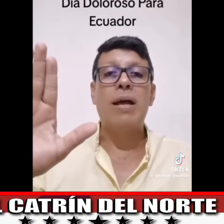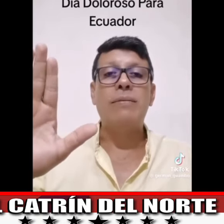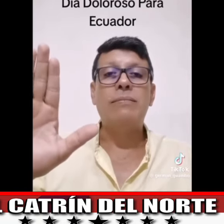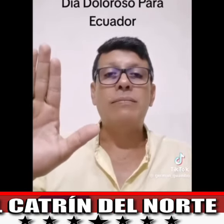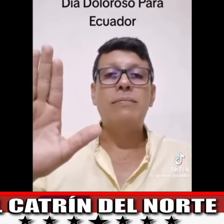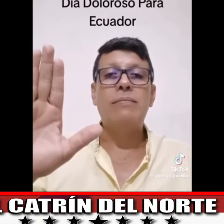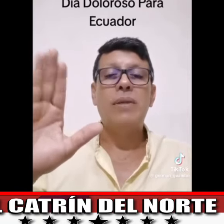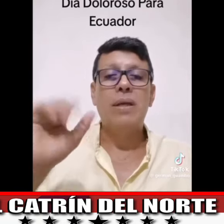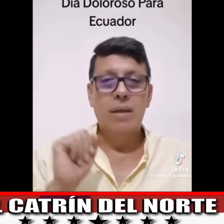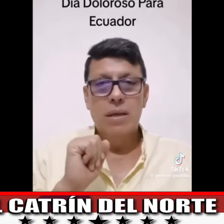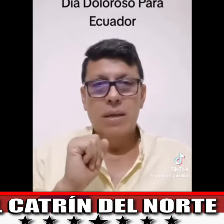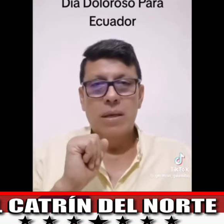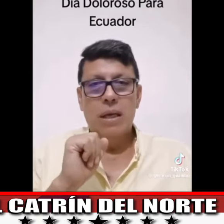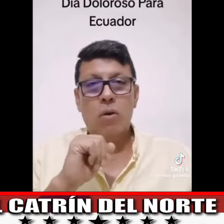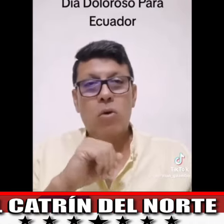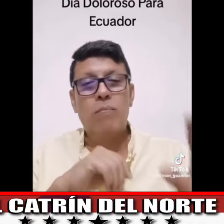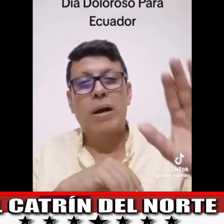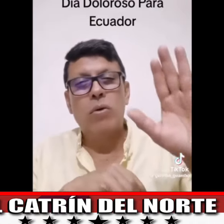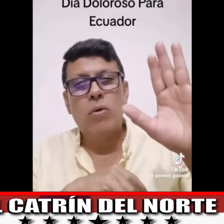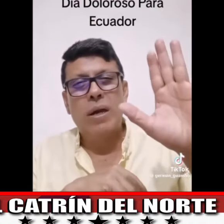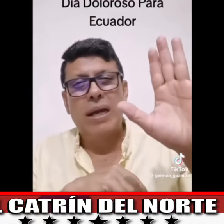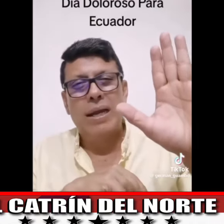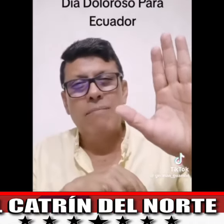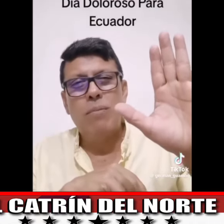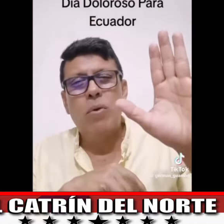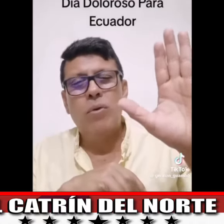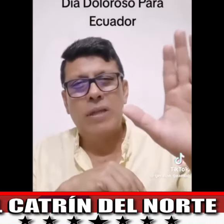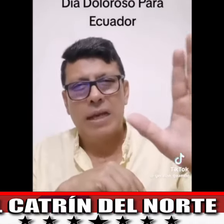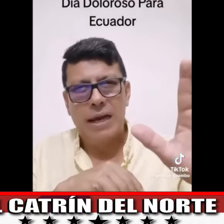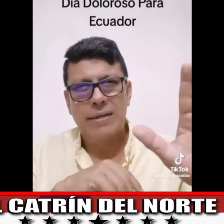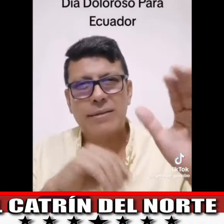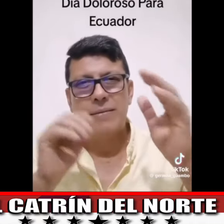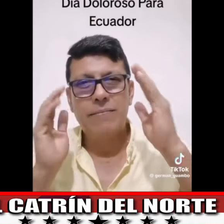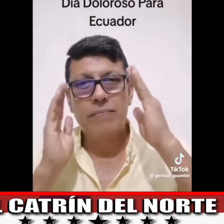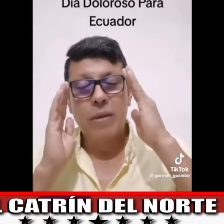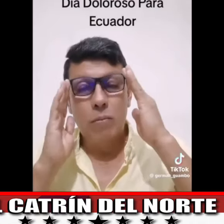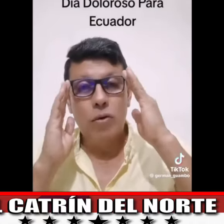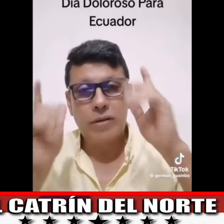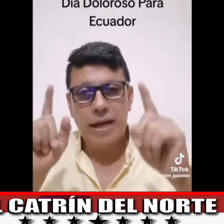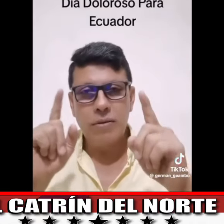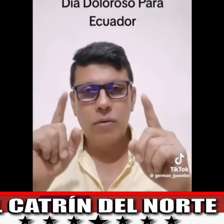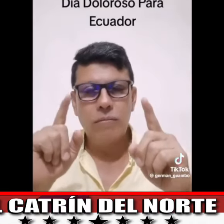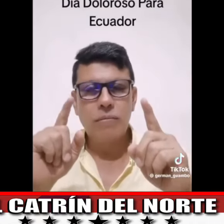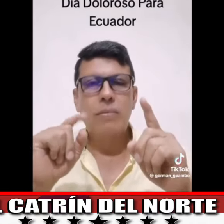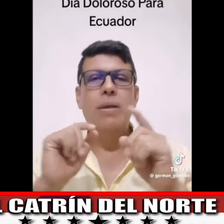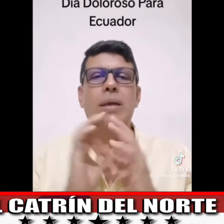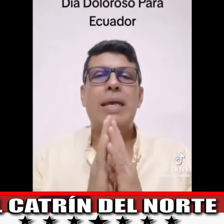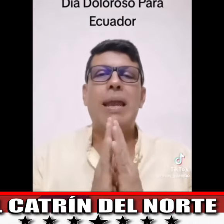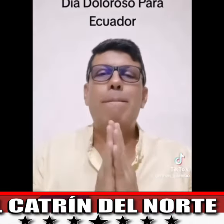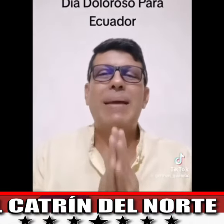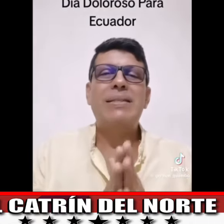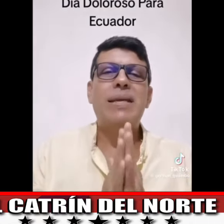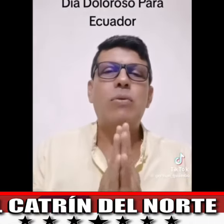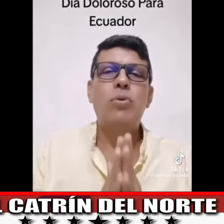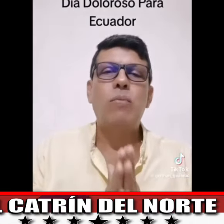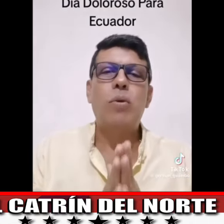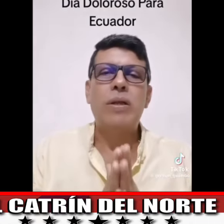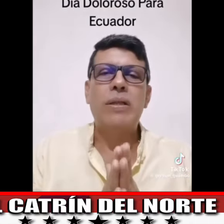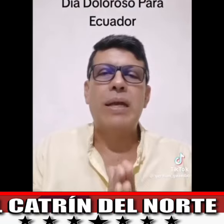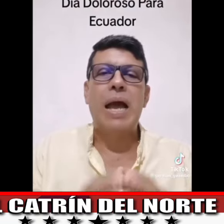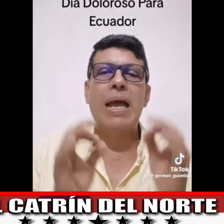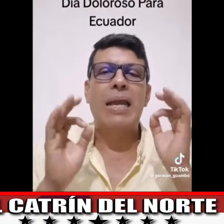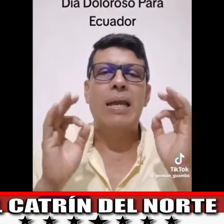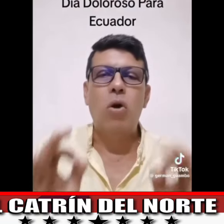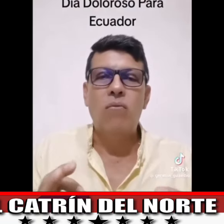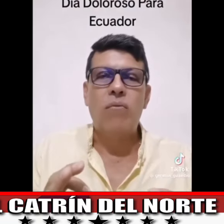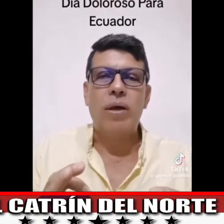de Lula ojo y lo comparó con el ejemplo de glass mostrando que la persecución